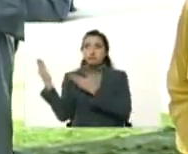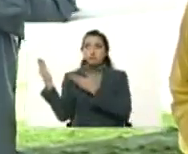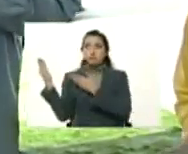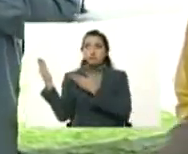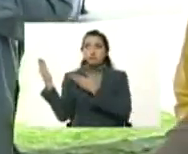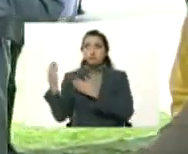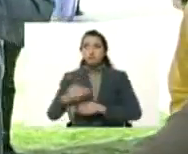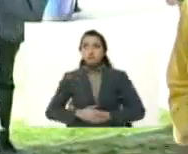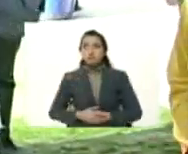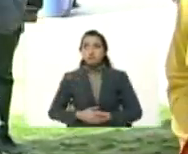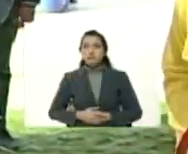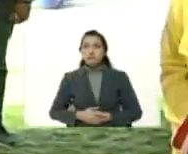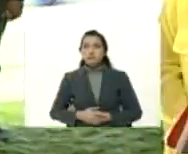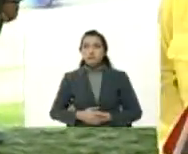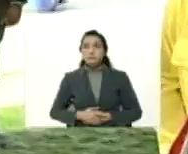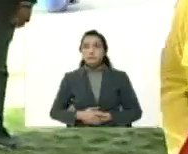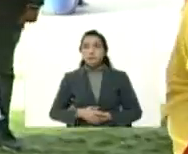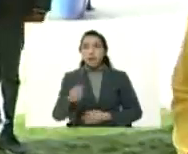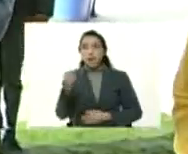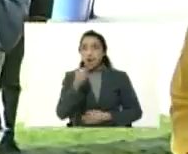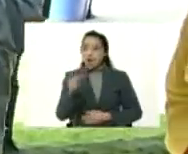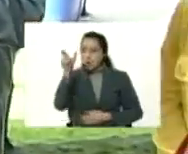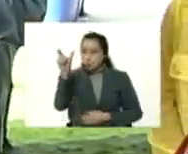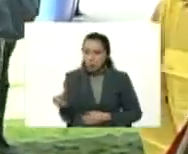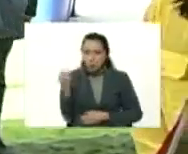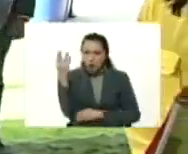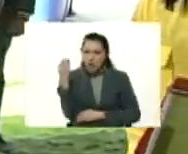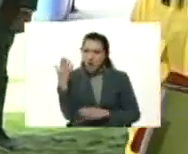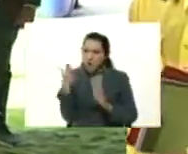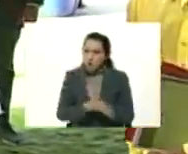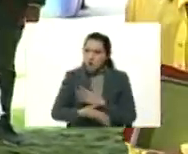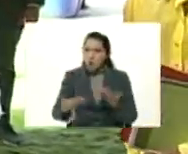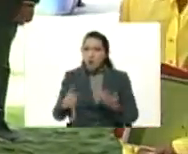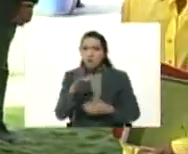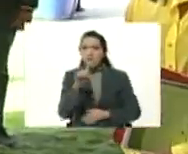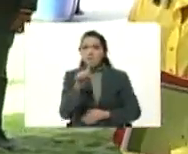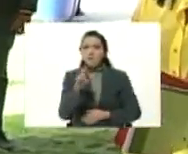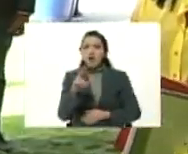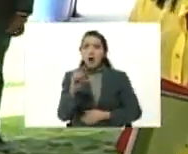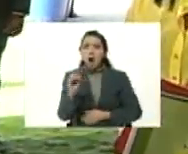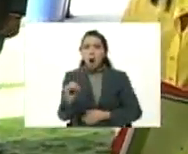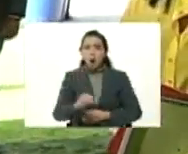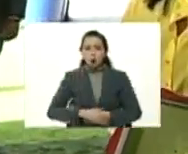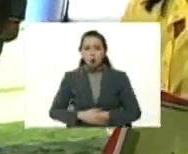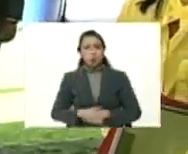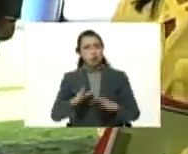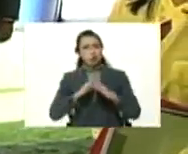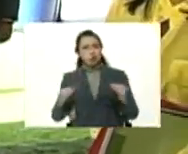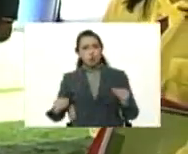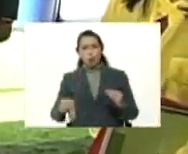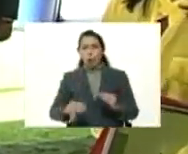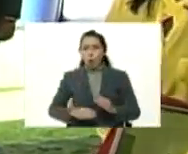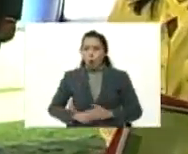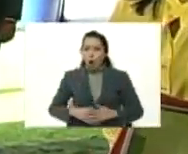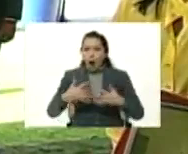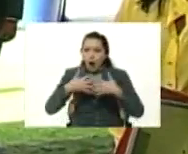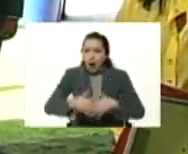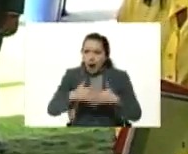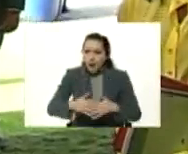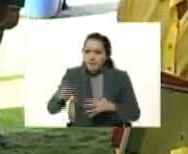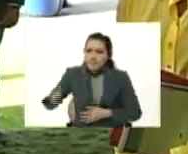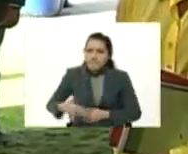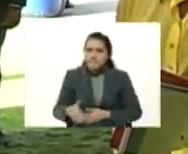Laya. Micrófono. ¿Qué dice Laya del faro? Gracias, de presidente. Todo lo que es el motor pesca